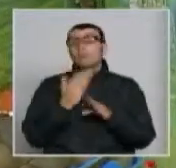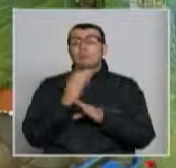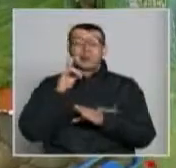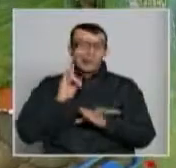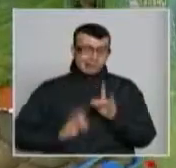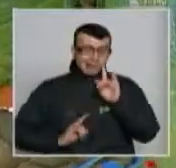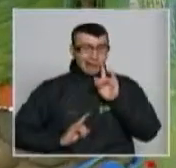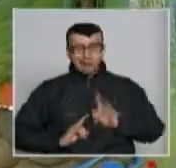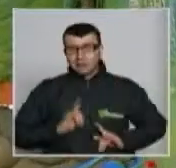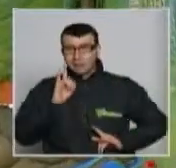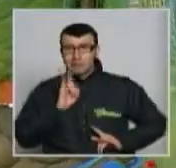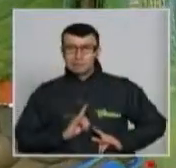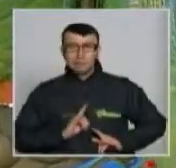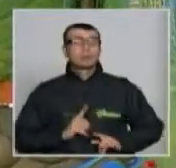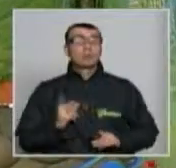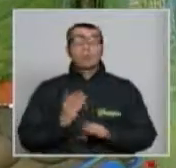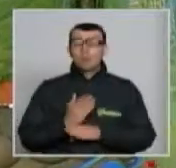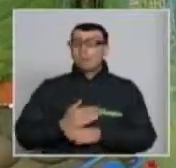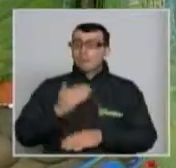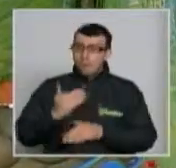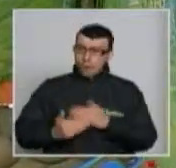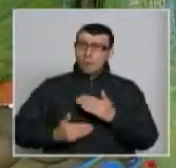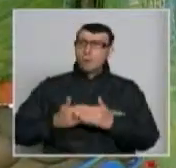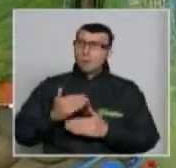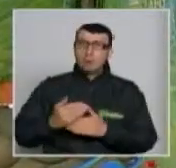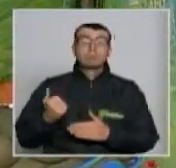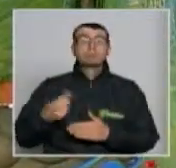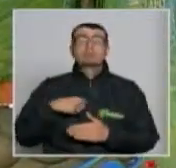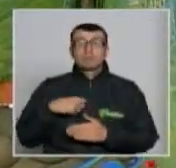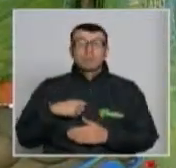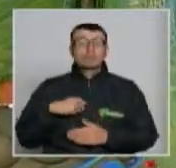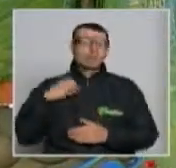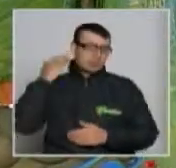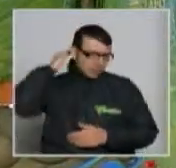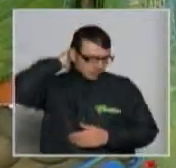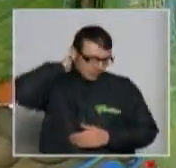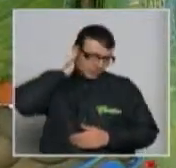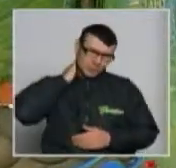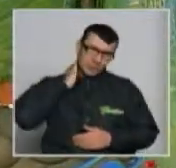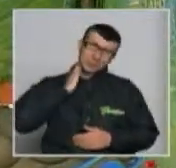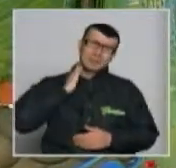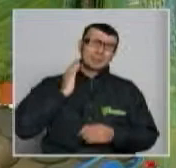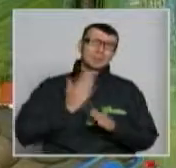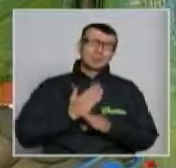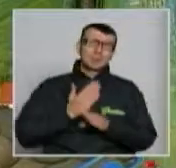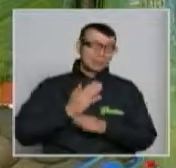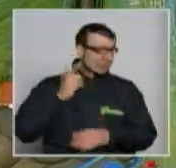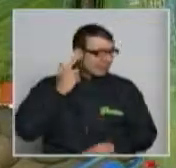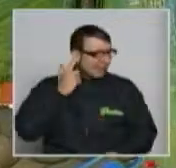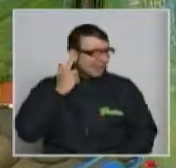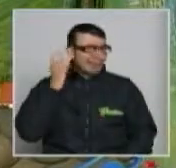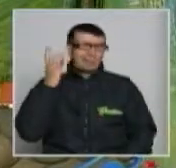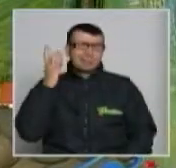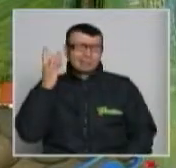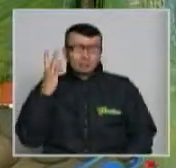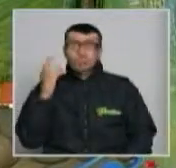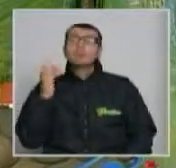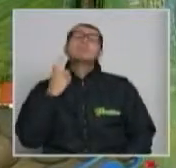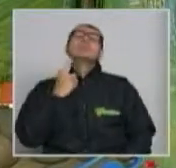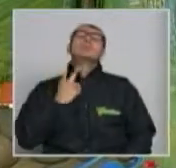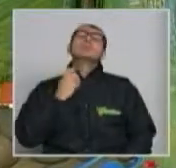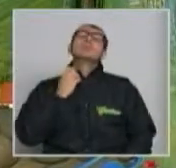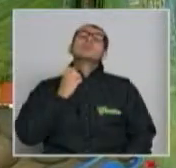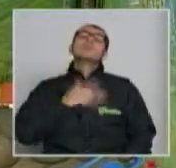todos estos procesos patológicos tienen que ver con dolores en la nuca, con problemas de oído, con problemas de